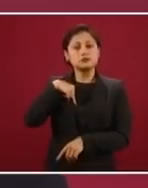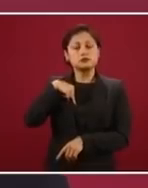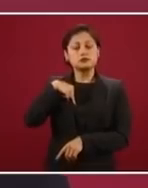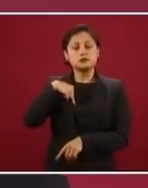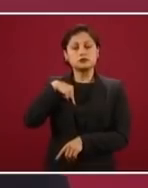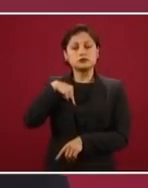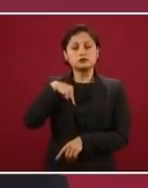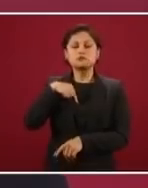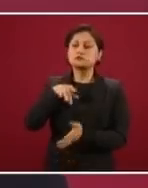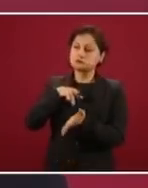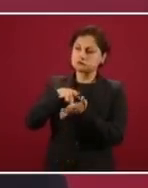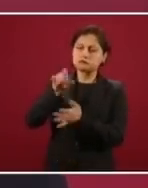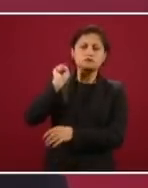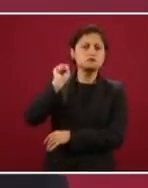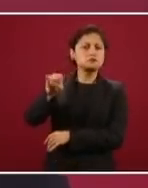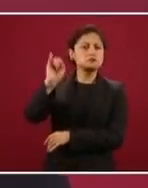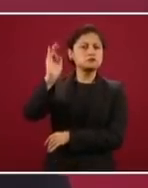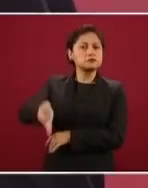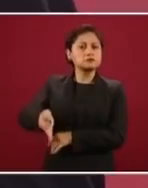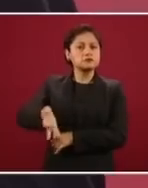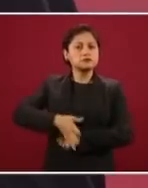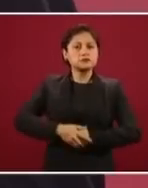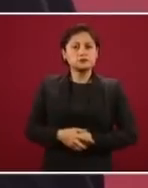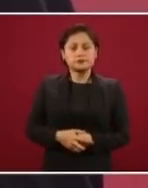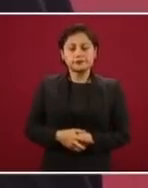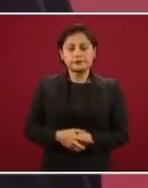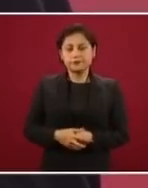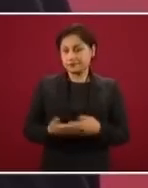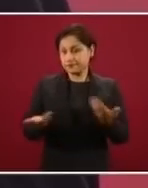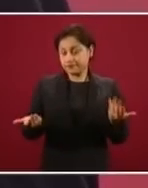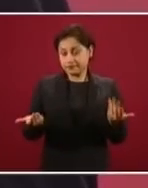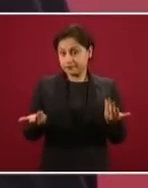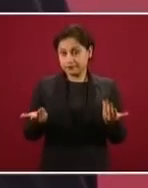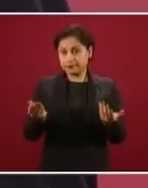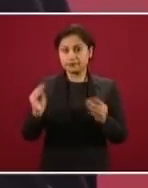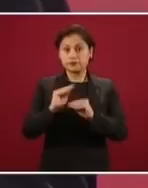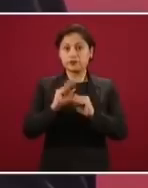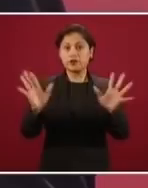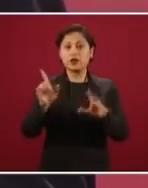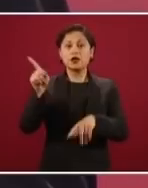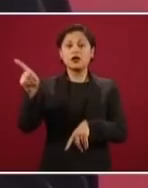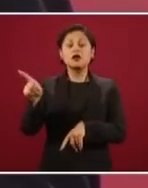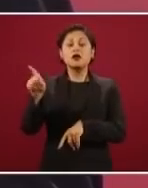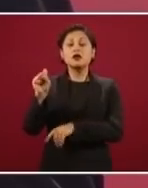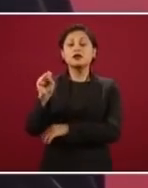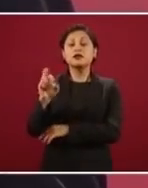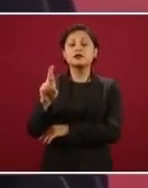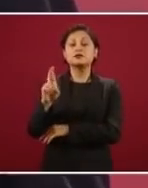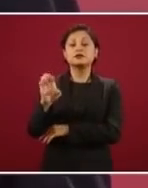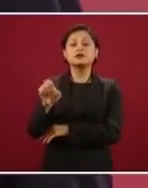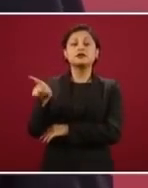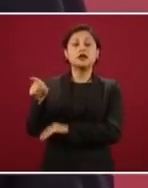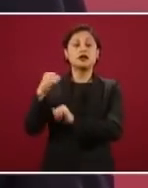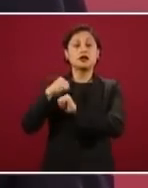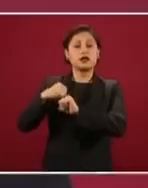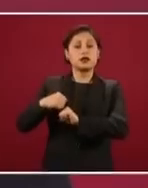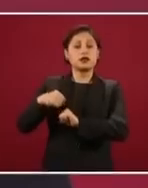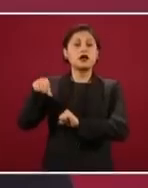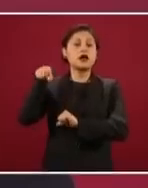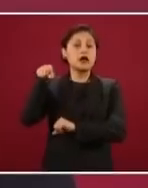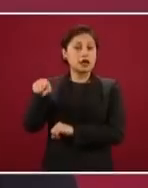nos apoyamos desde luego corresponde a las arterias relaciones en